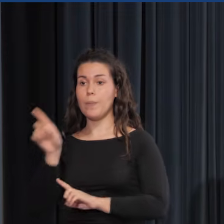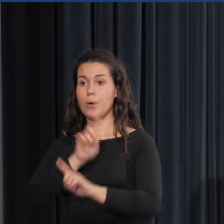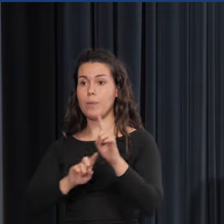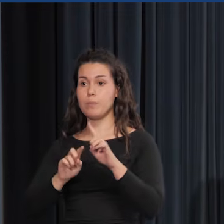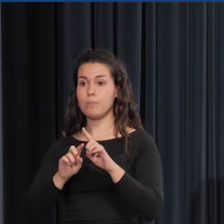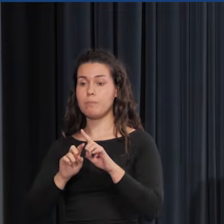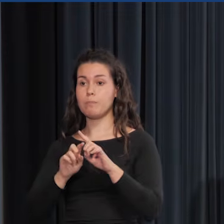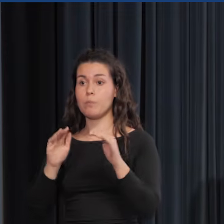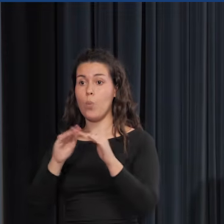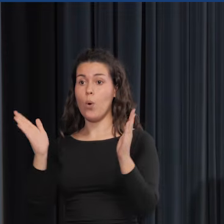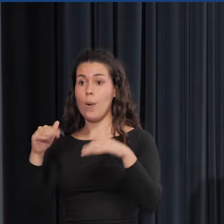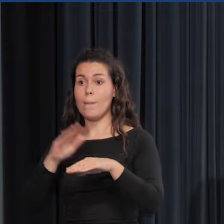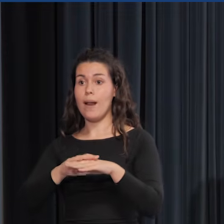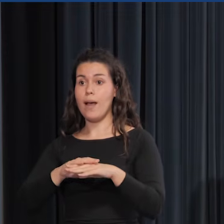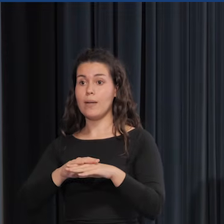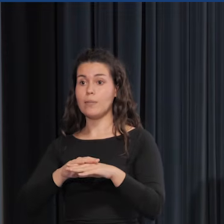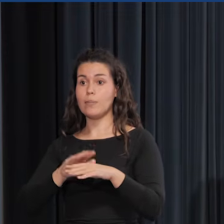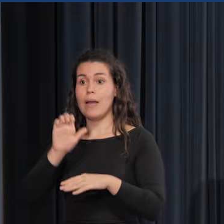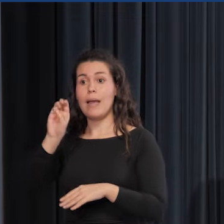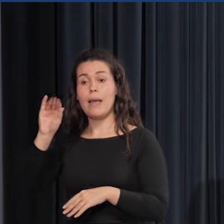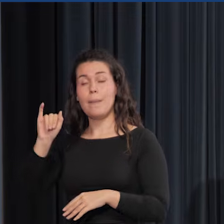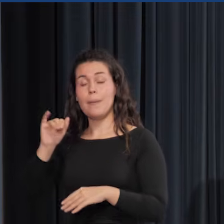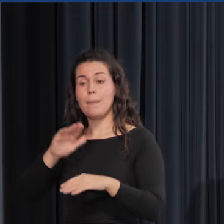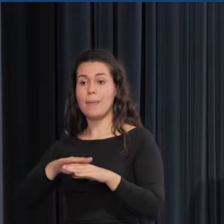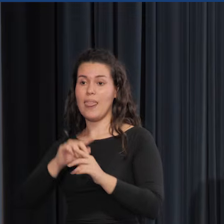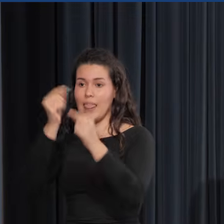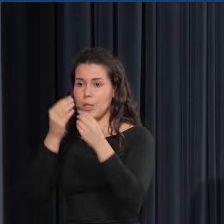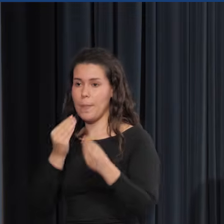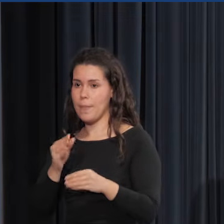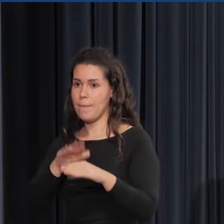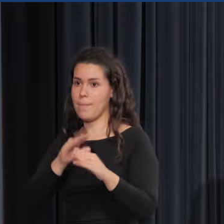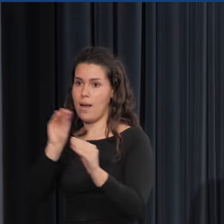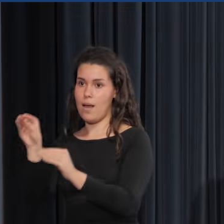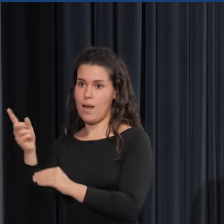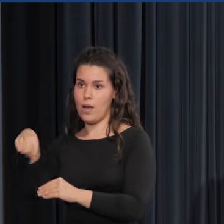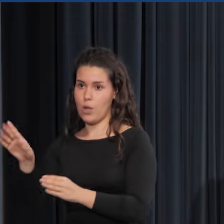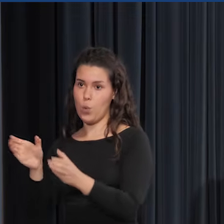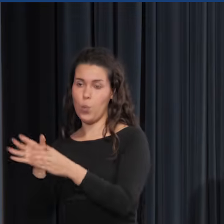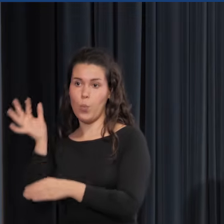a equipos de protección individual que sean adecuados para ellas. Esto ya, por ejemplo,